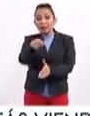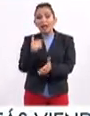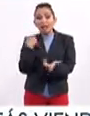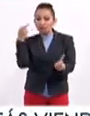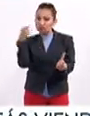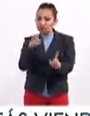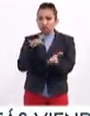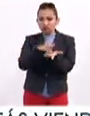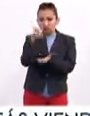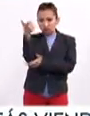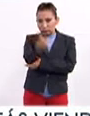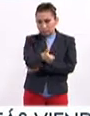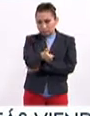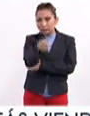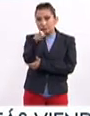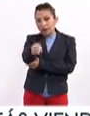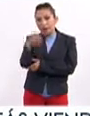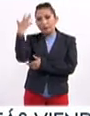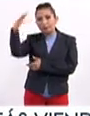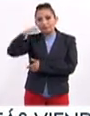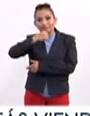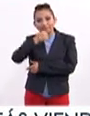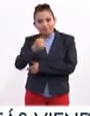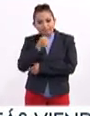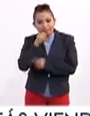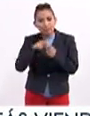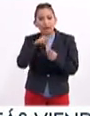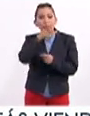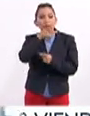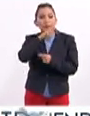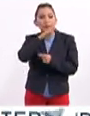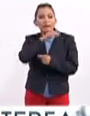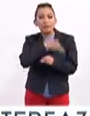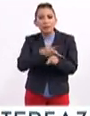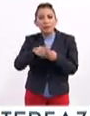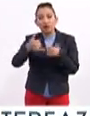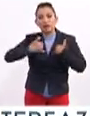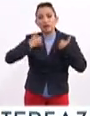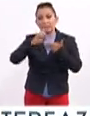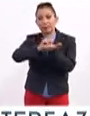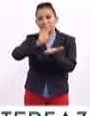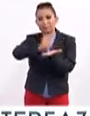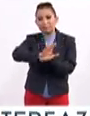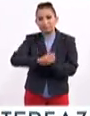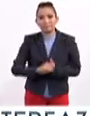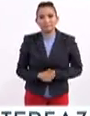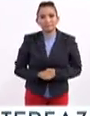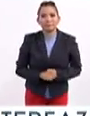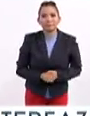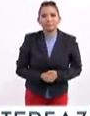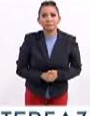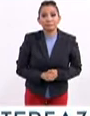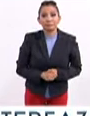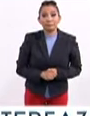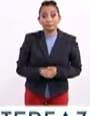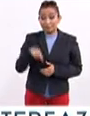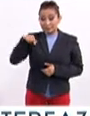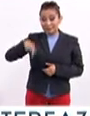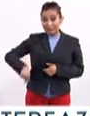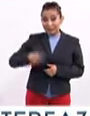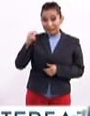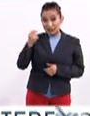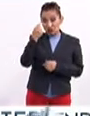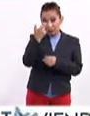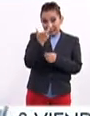entrega directa de apoyos económicos a adultos mayores, madres de familia y jóvenes con discapacidades. Desde la